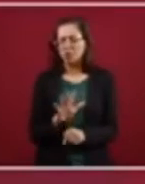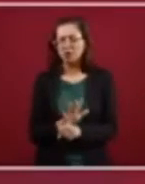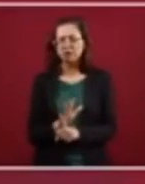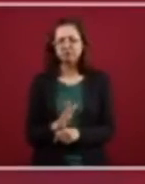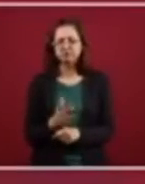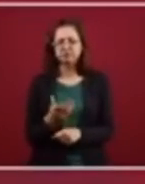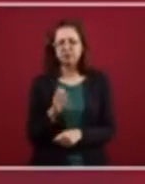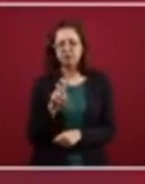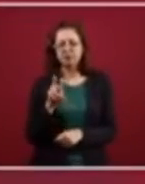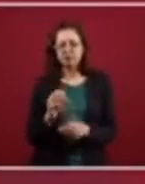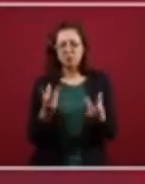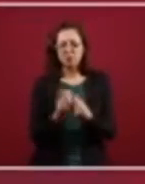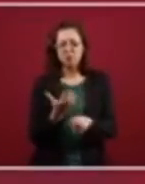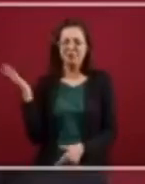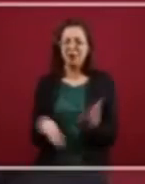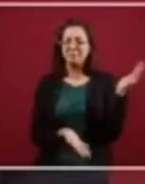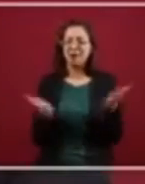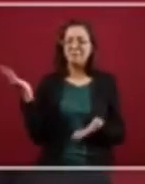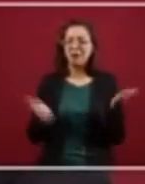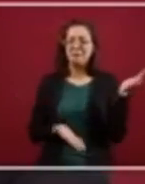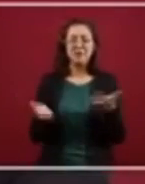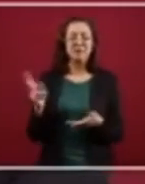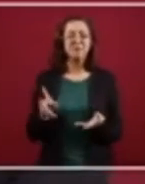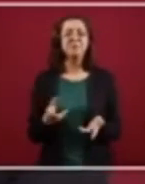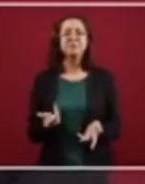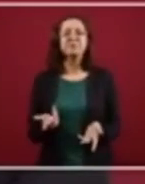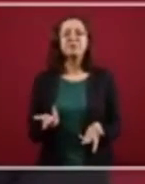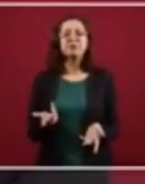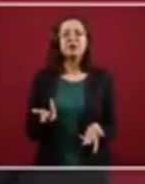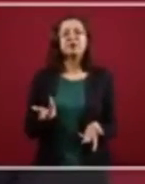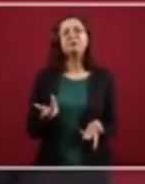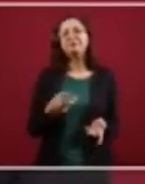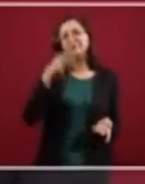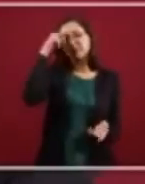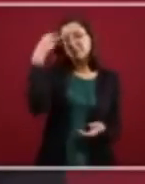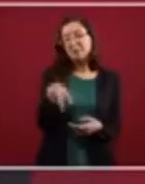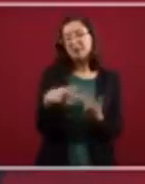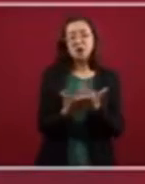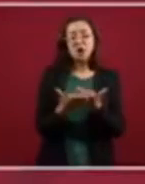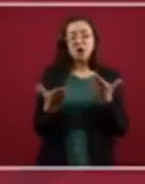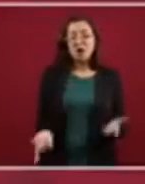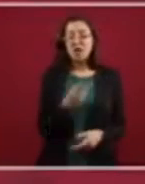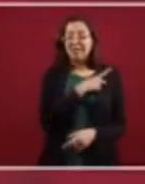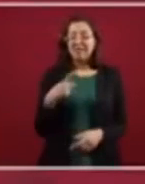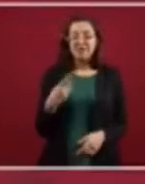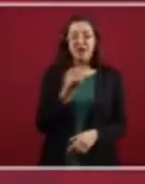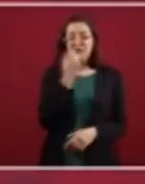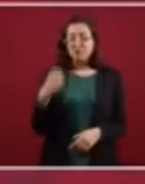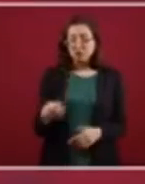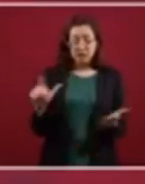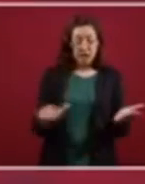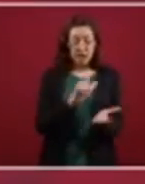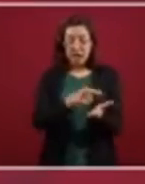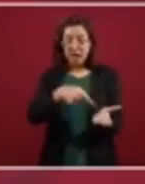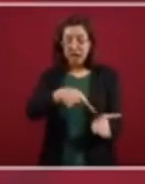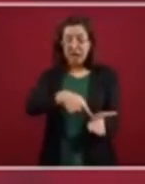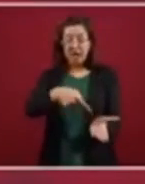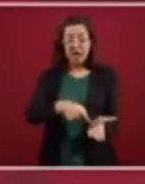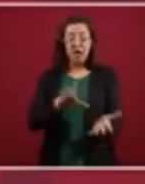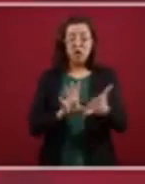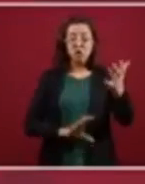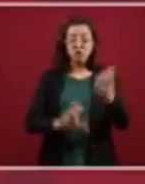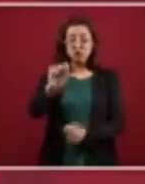quienes le acompañen y a otros que van a llegar? Y lo que México tiene que hacer y está obligado a hacer por la ley, por